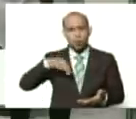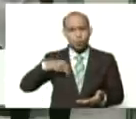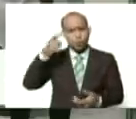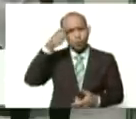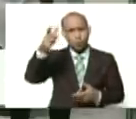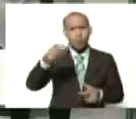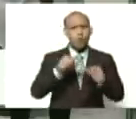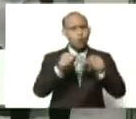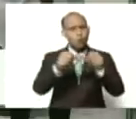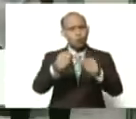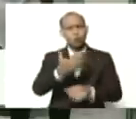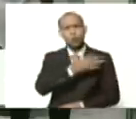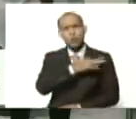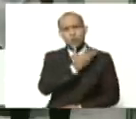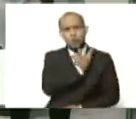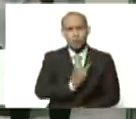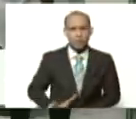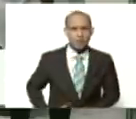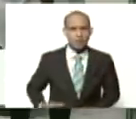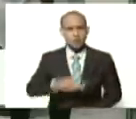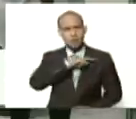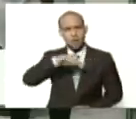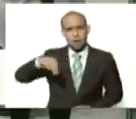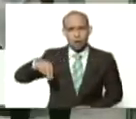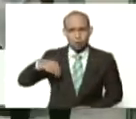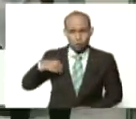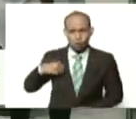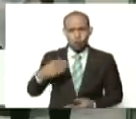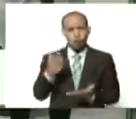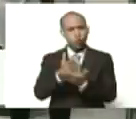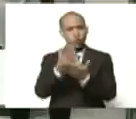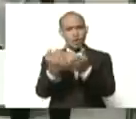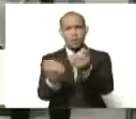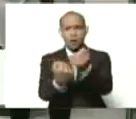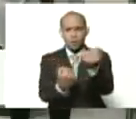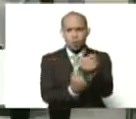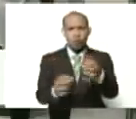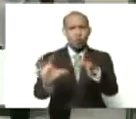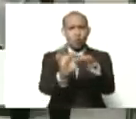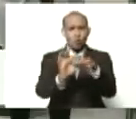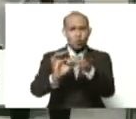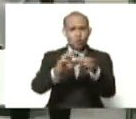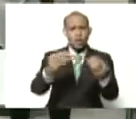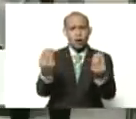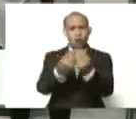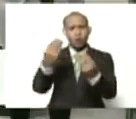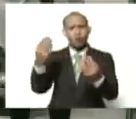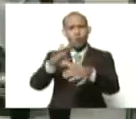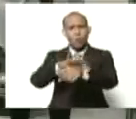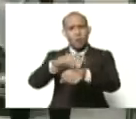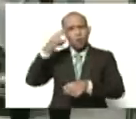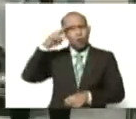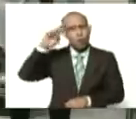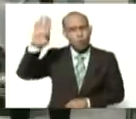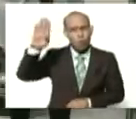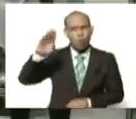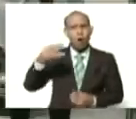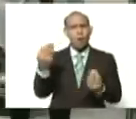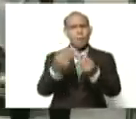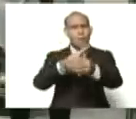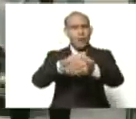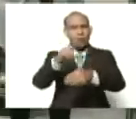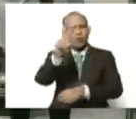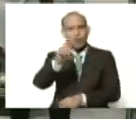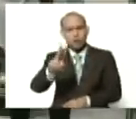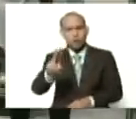Siga adelante, camarada presidente, que nosotros en este espacio, en unidad con nuestros médicos cubanos, con nuestros médicos venezolanos, con nuestro